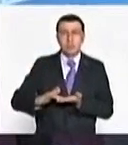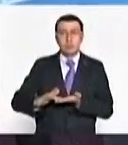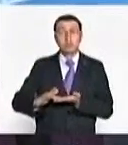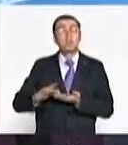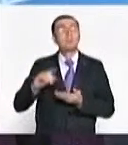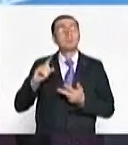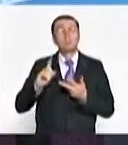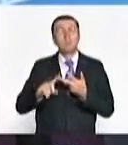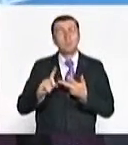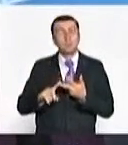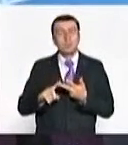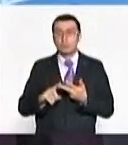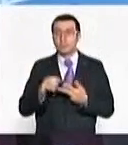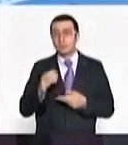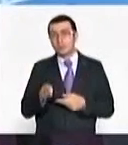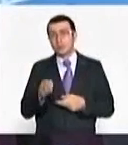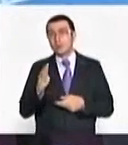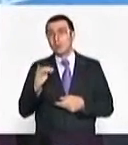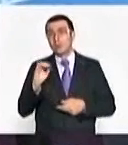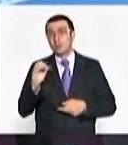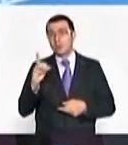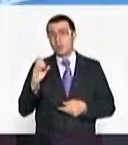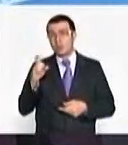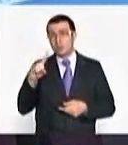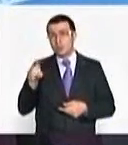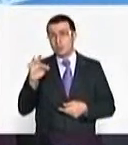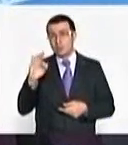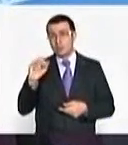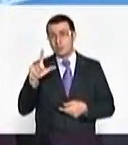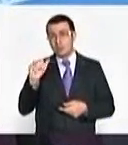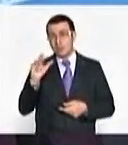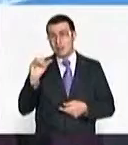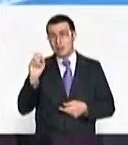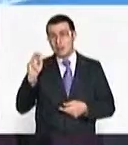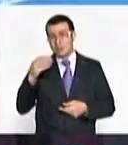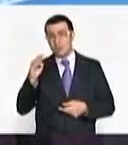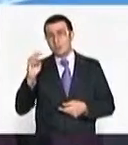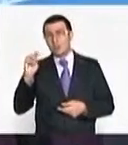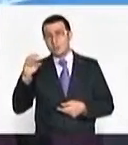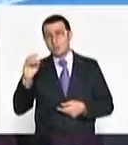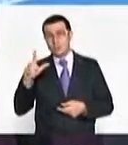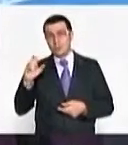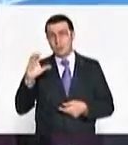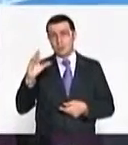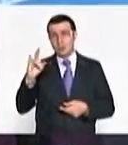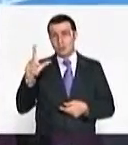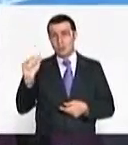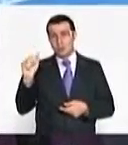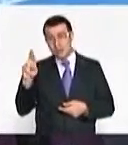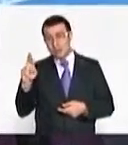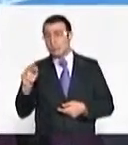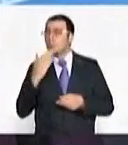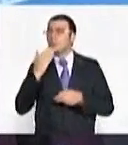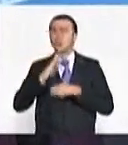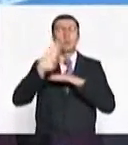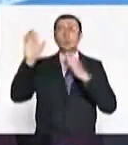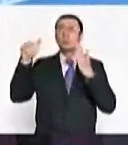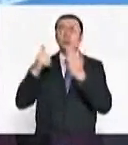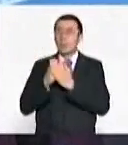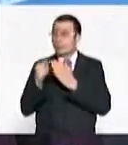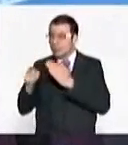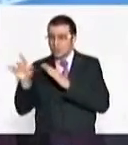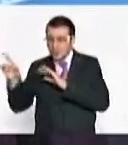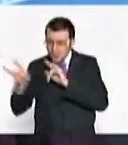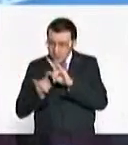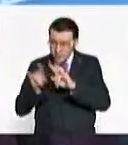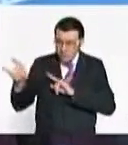proceso que se llama biodestilación molecular avanzada. Y actualmente los omegas más importantes del mundo hacen un proceso de doble destilación molecular, es